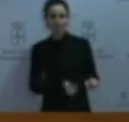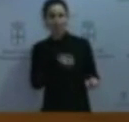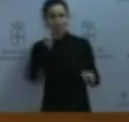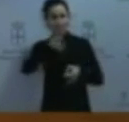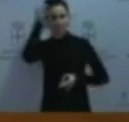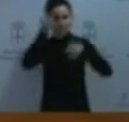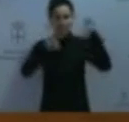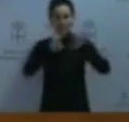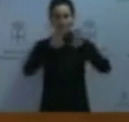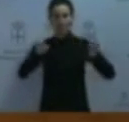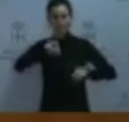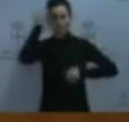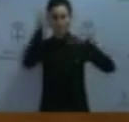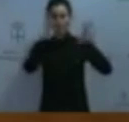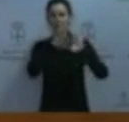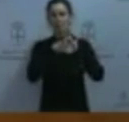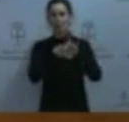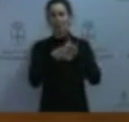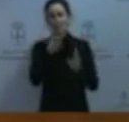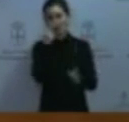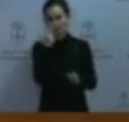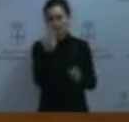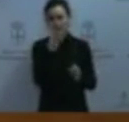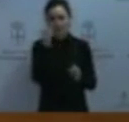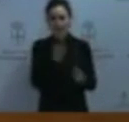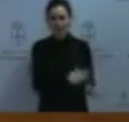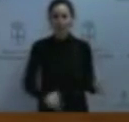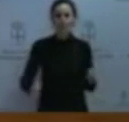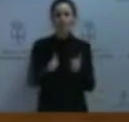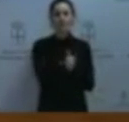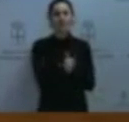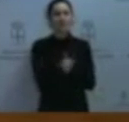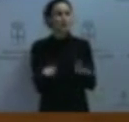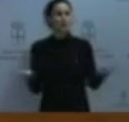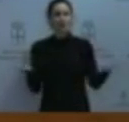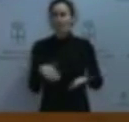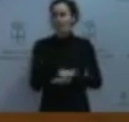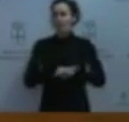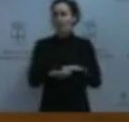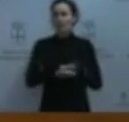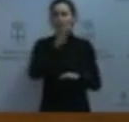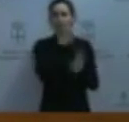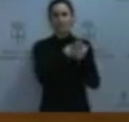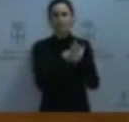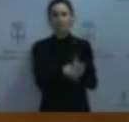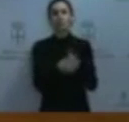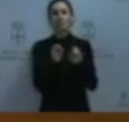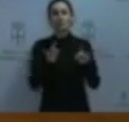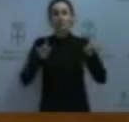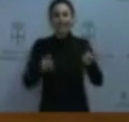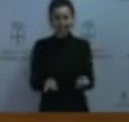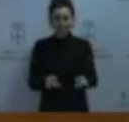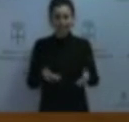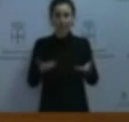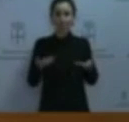aventuras, pero que realmente no se corresponde con los intereses prioritarios que debería de tener este Gobierno con respecto a su territorio, y que por lo menos